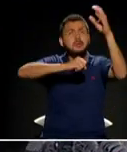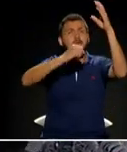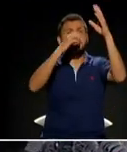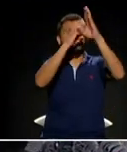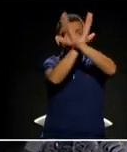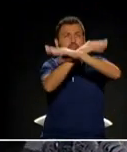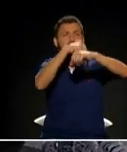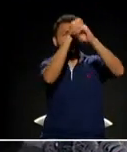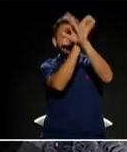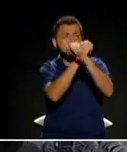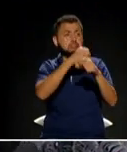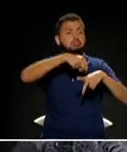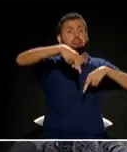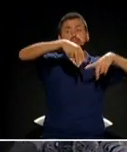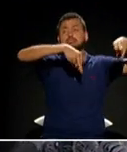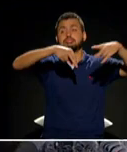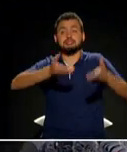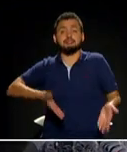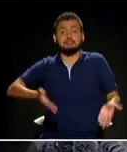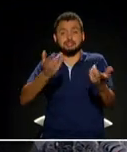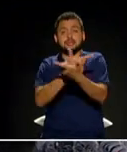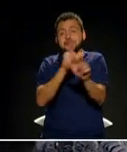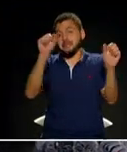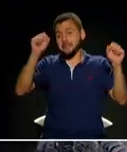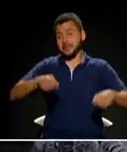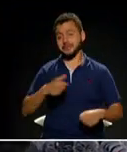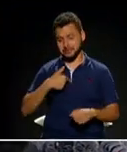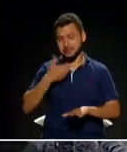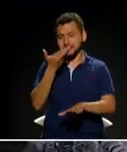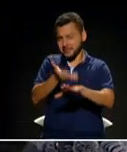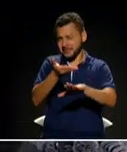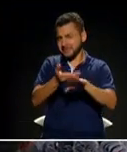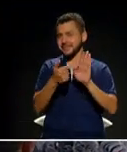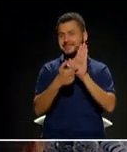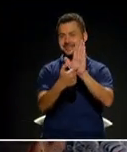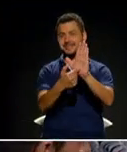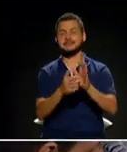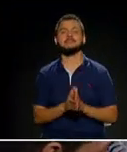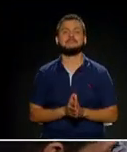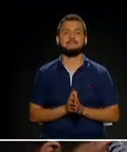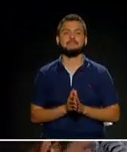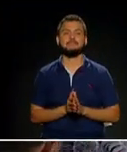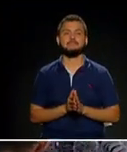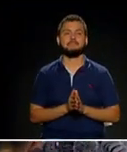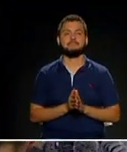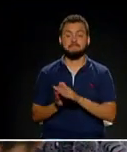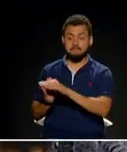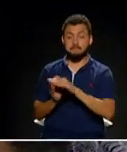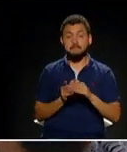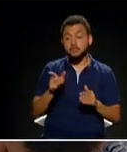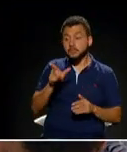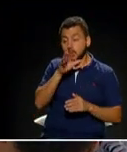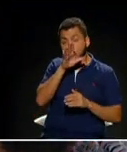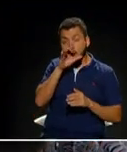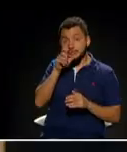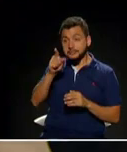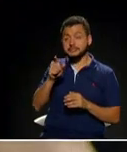24/7 finalizamos este bloque entonces para que escoja suba lo está el candidato juan david balderrama